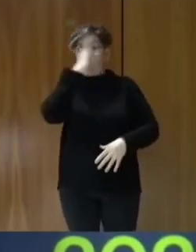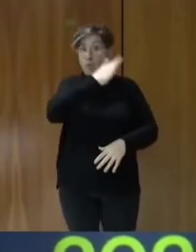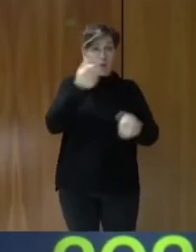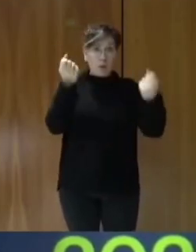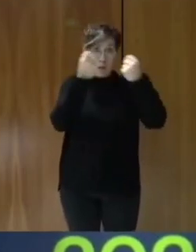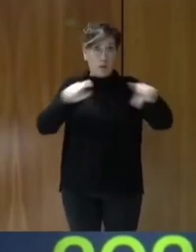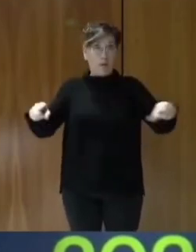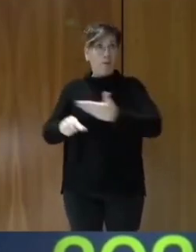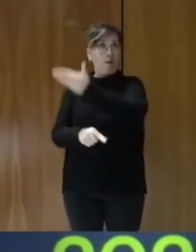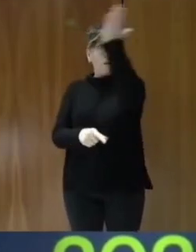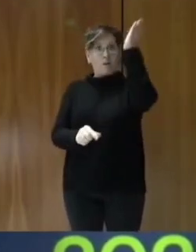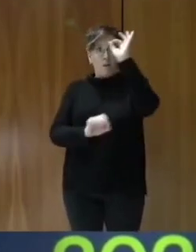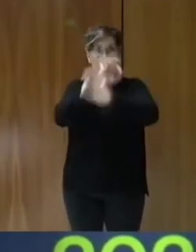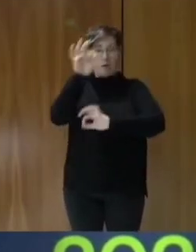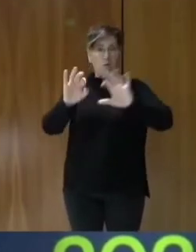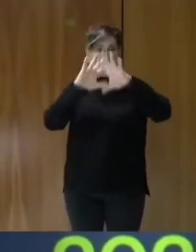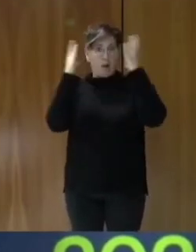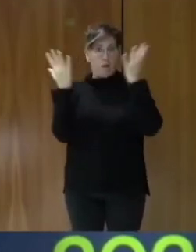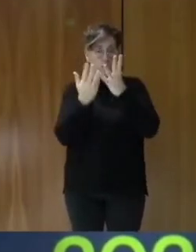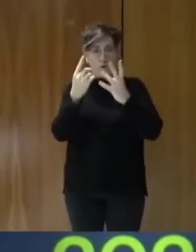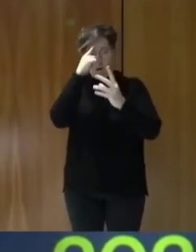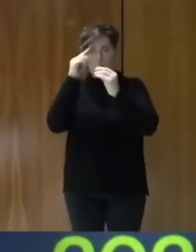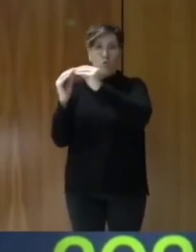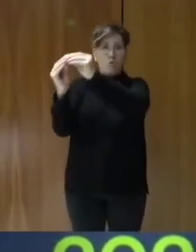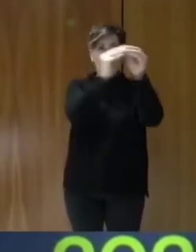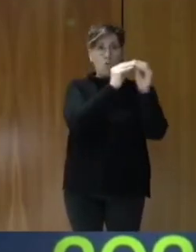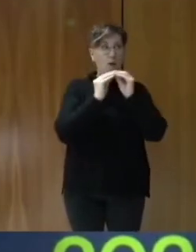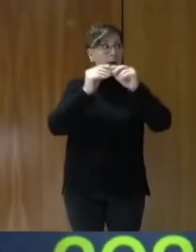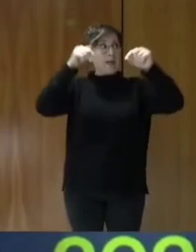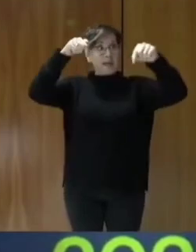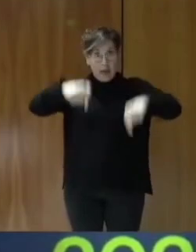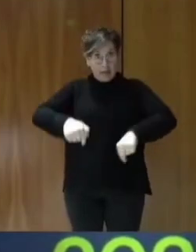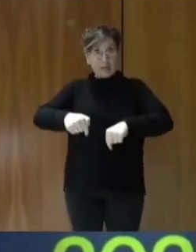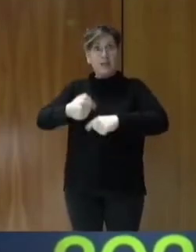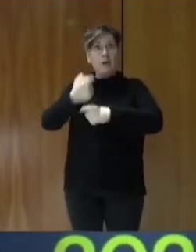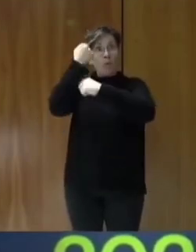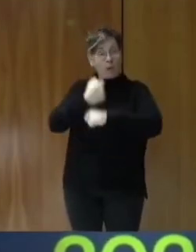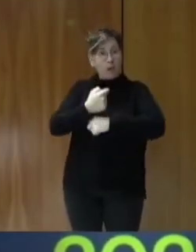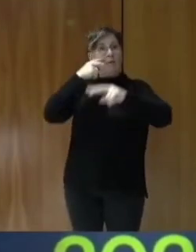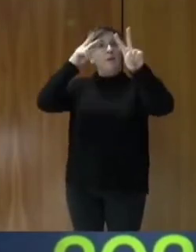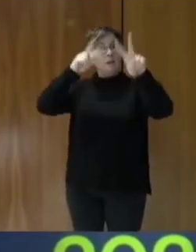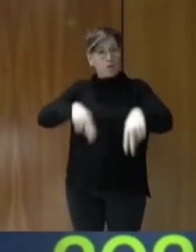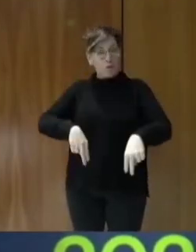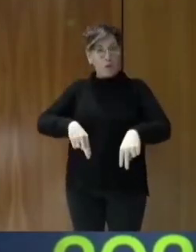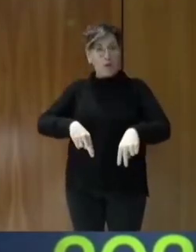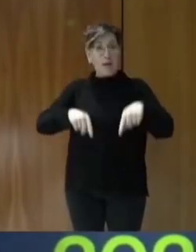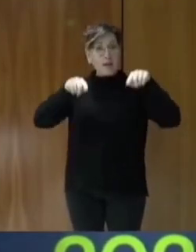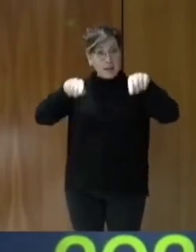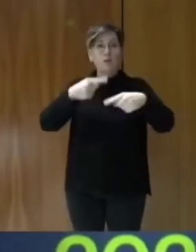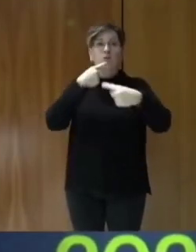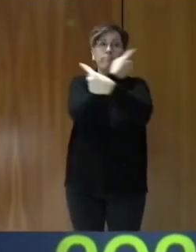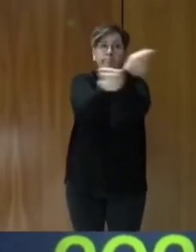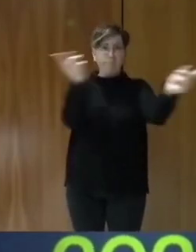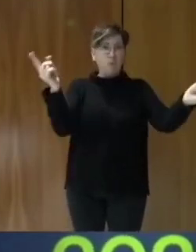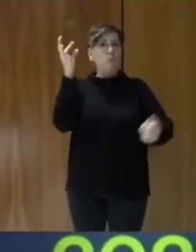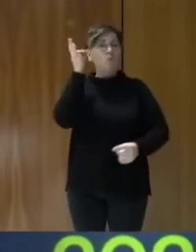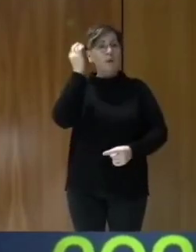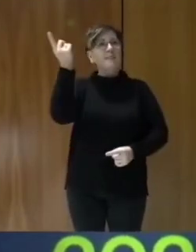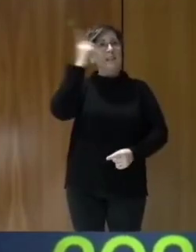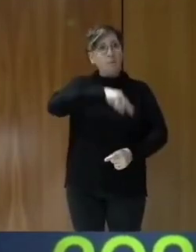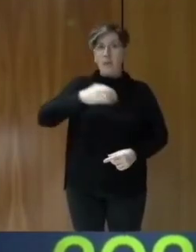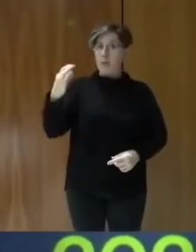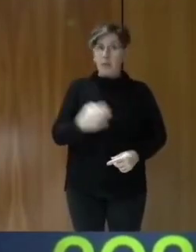organismos internacionales, y por tanto nuestro Estado se reconoce en esas obligaciones y las cumple. Y esto hay que hacérselo saber a las mujeres.